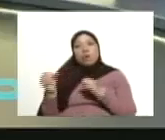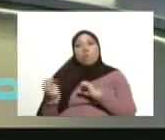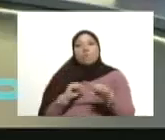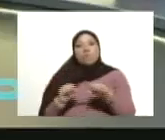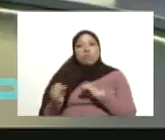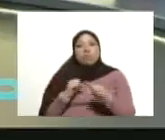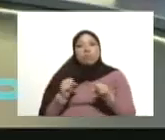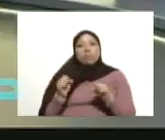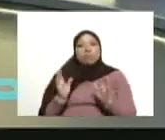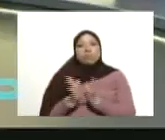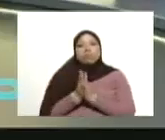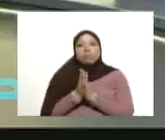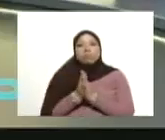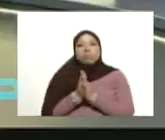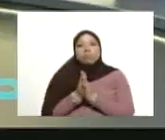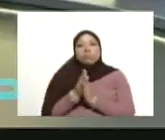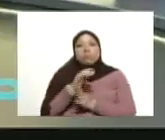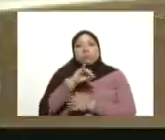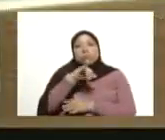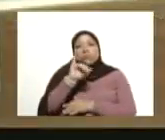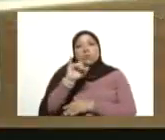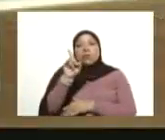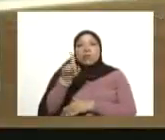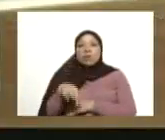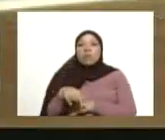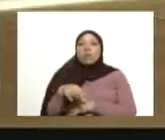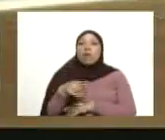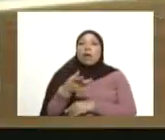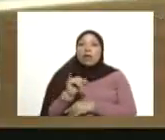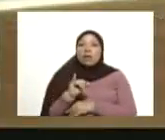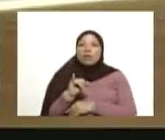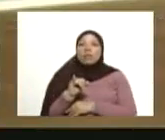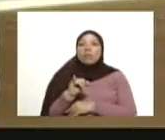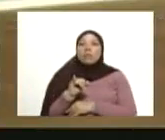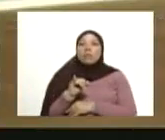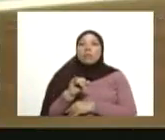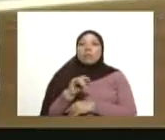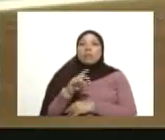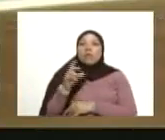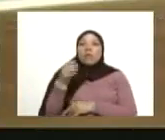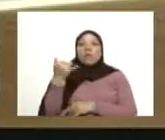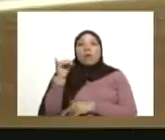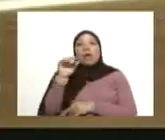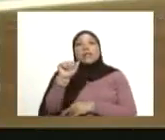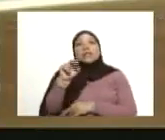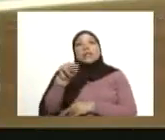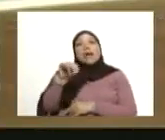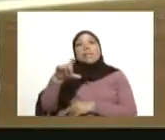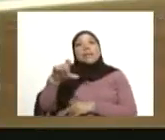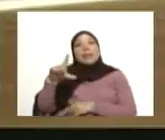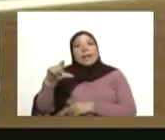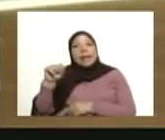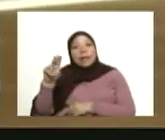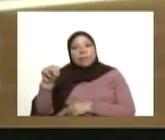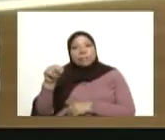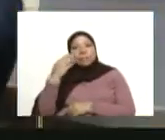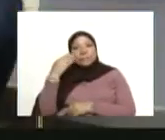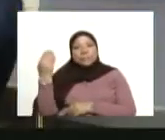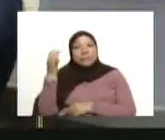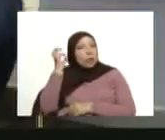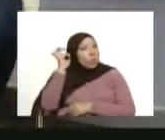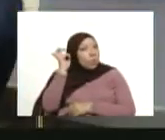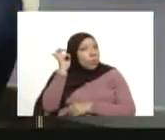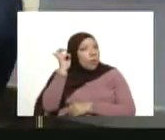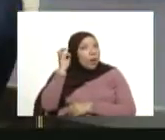movilización de Santa Elena y Guairén. Y también tenemos a Neidimar Yamiret Ramírez Falcón,